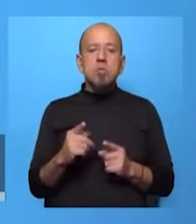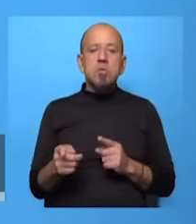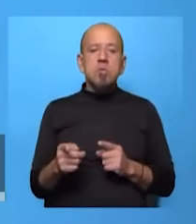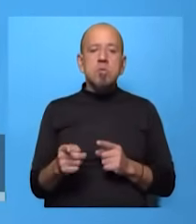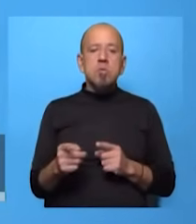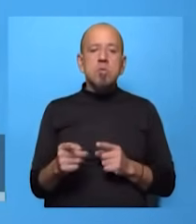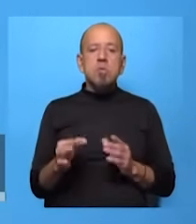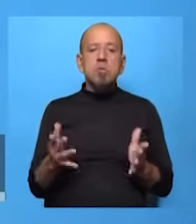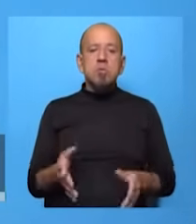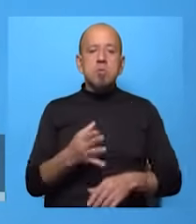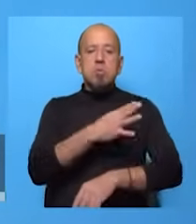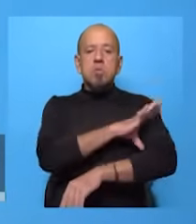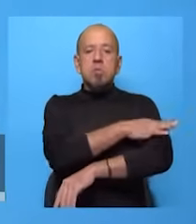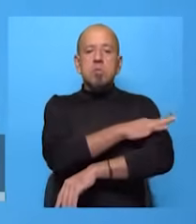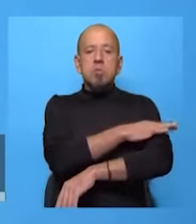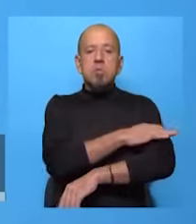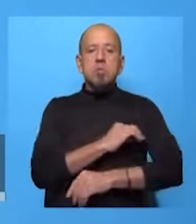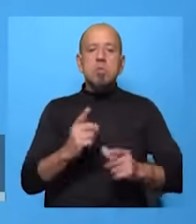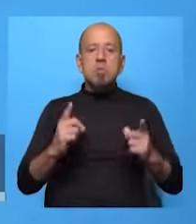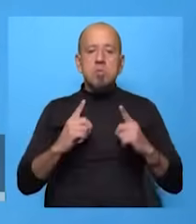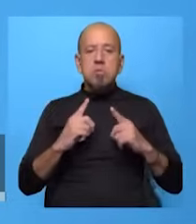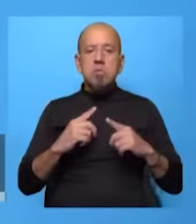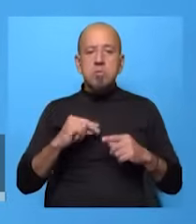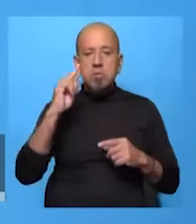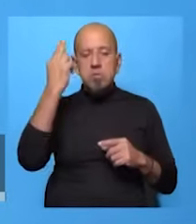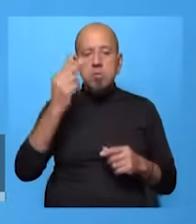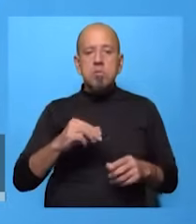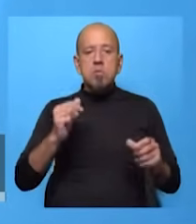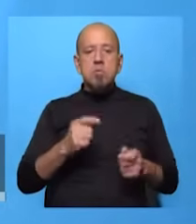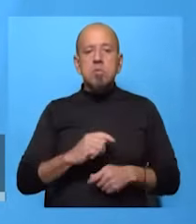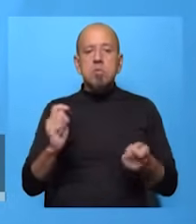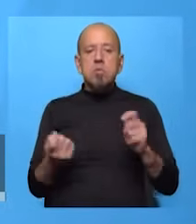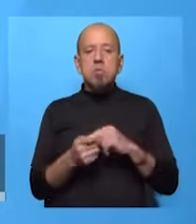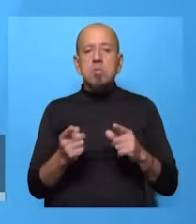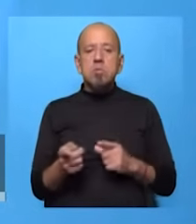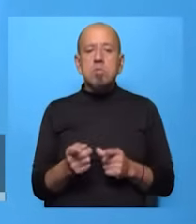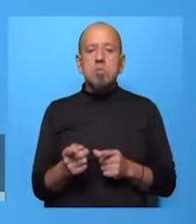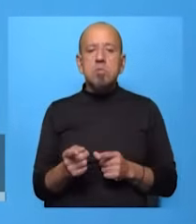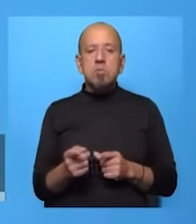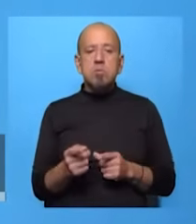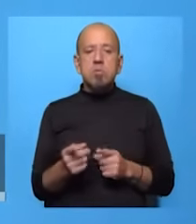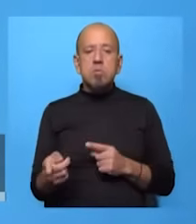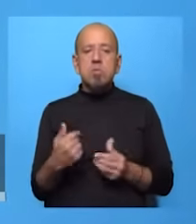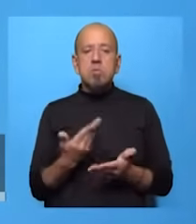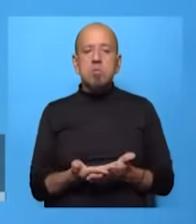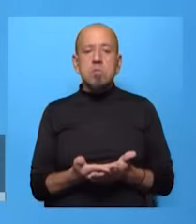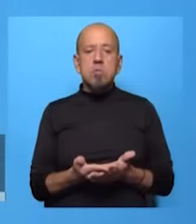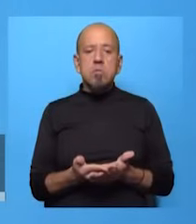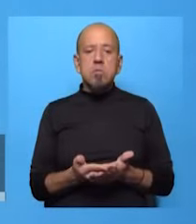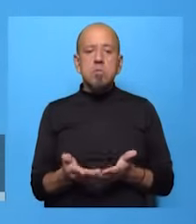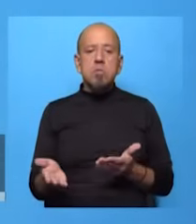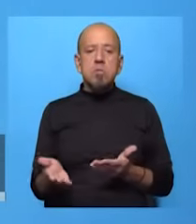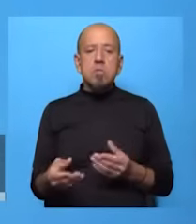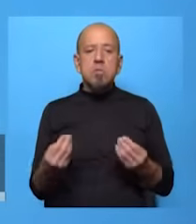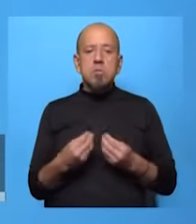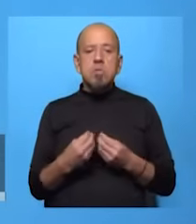candidatura yamandu es la candidatura de la esperanza de que el Uruguay pueda cambiar y ahí se enfilan Atrás de esa propuesta somos